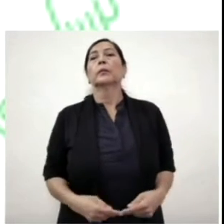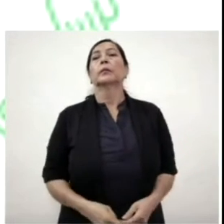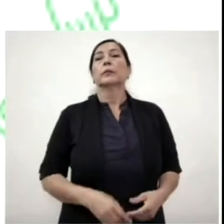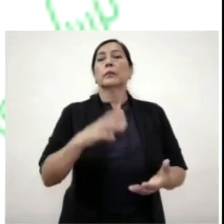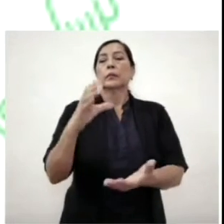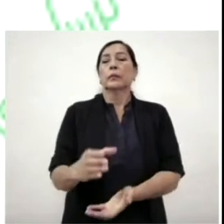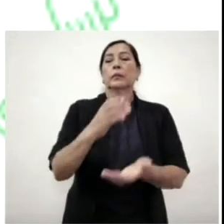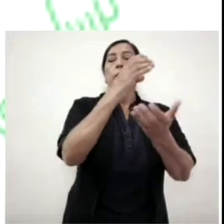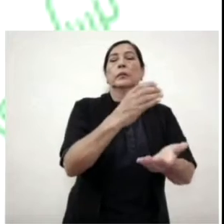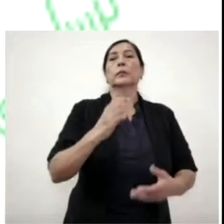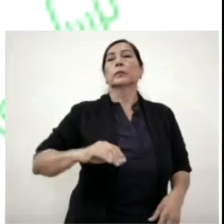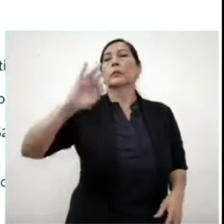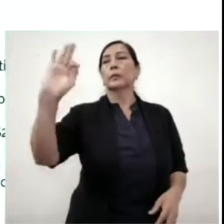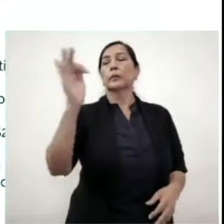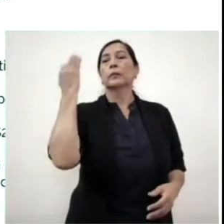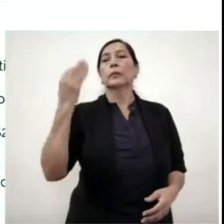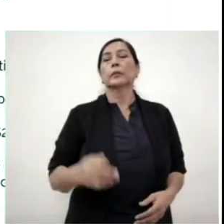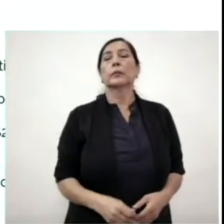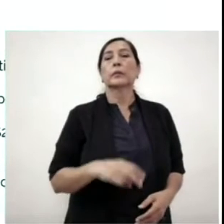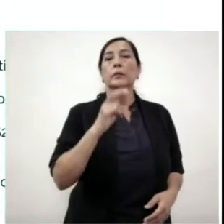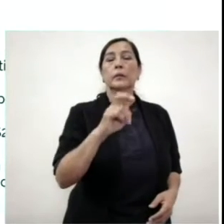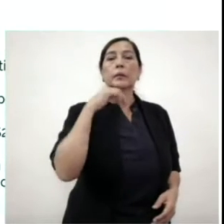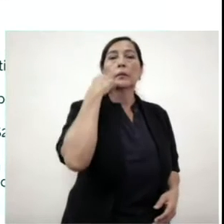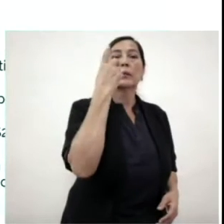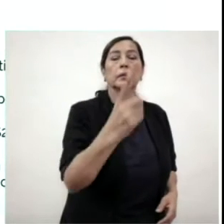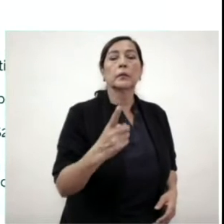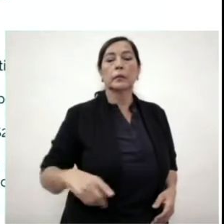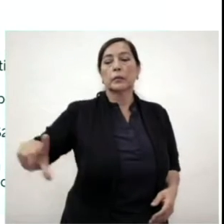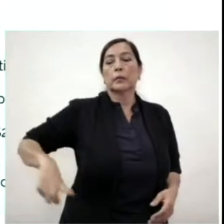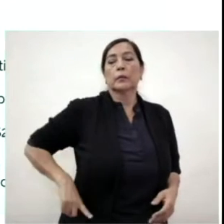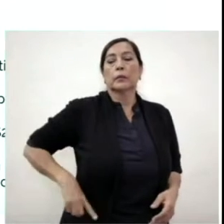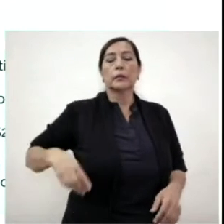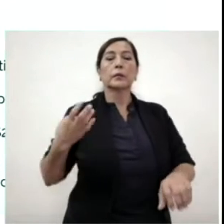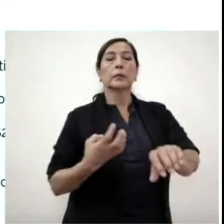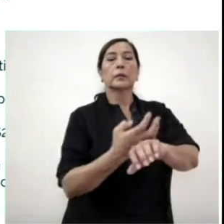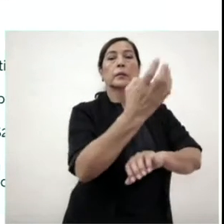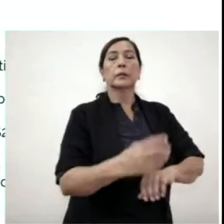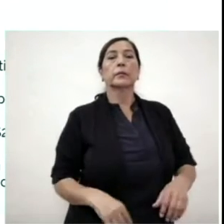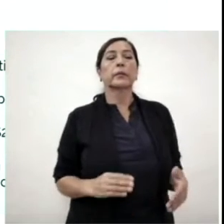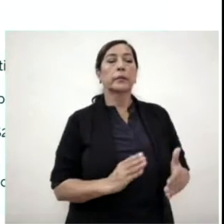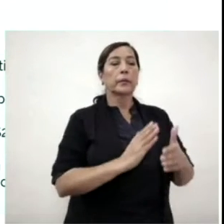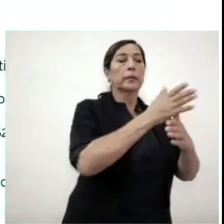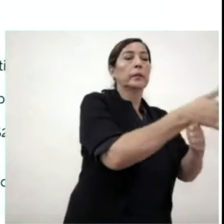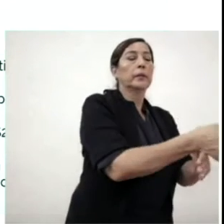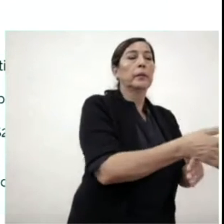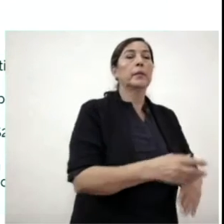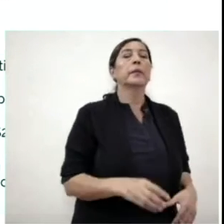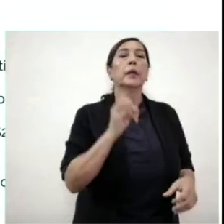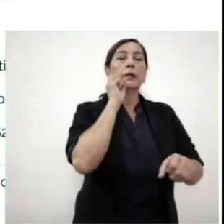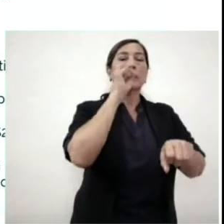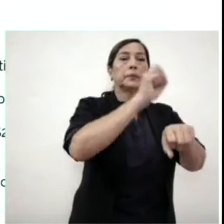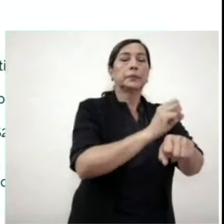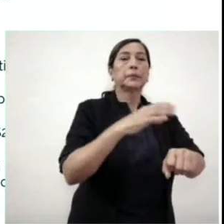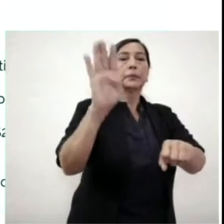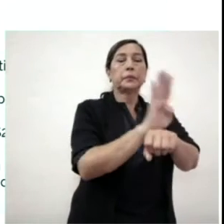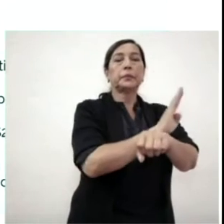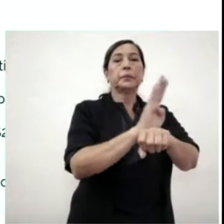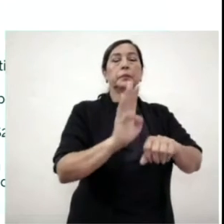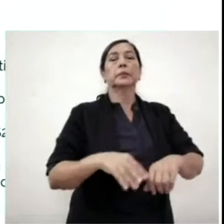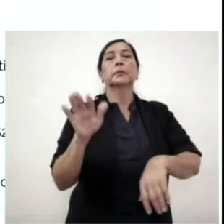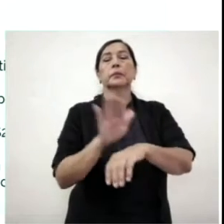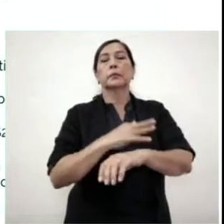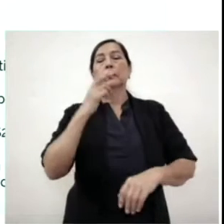Es decir, la coordinación de la estrategia recae en el Gobierno del Estado a través de la Secretaría del Bienestar, para lo que se conformará